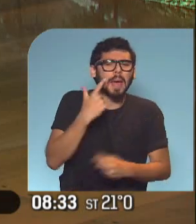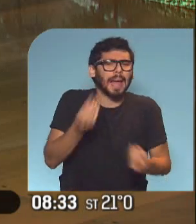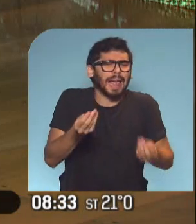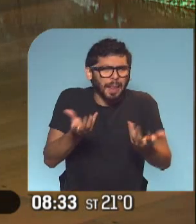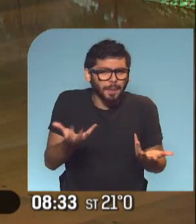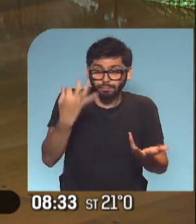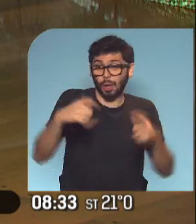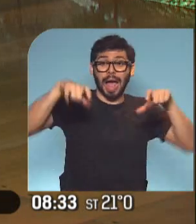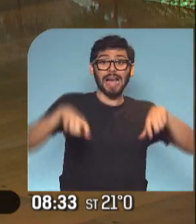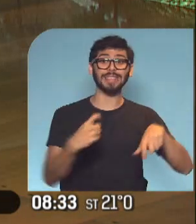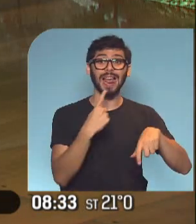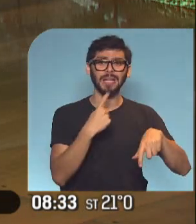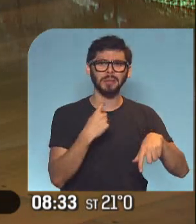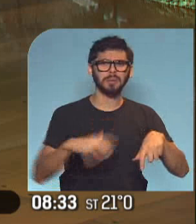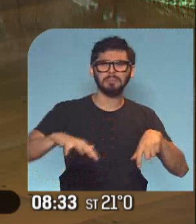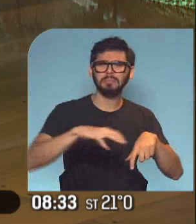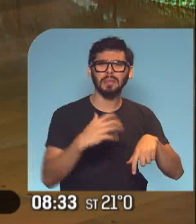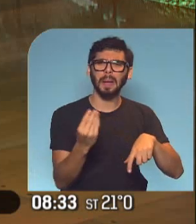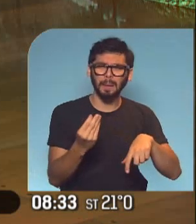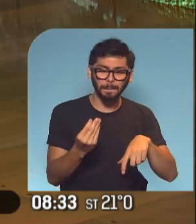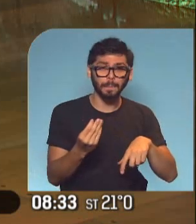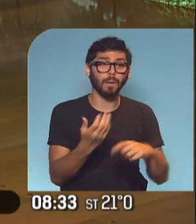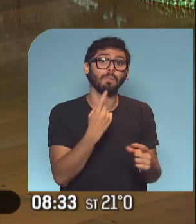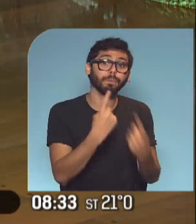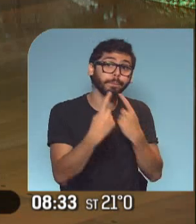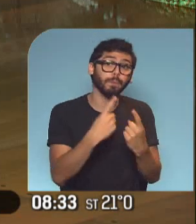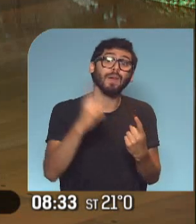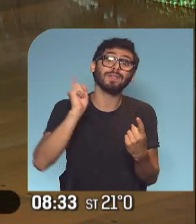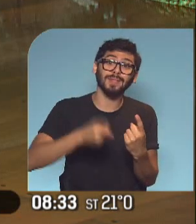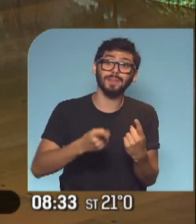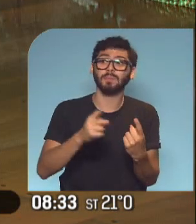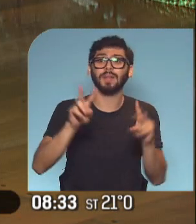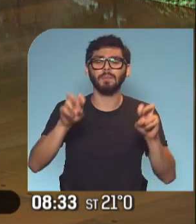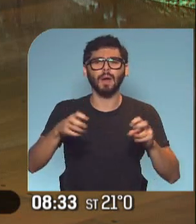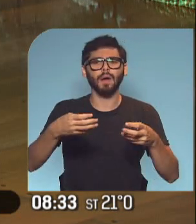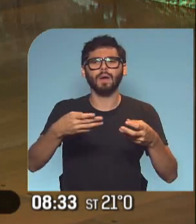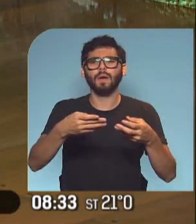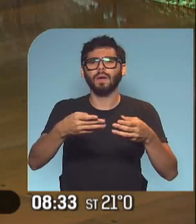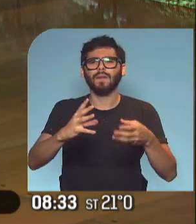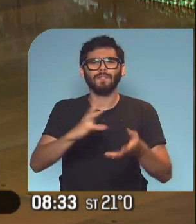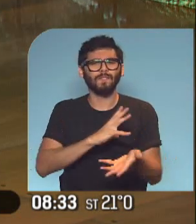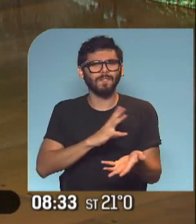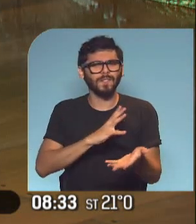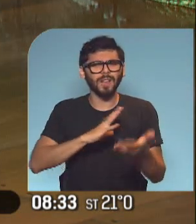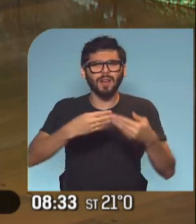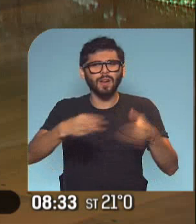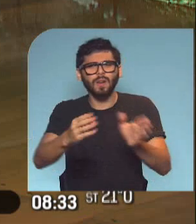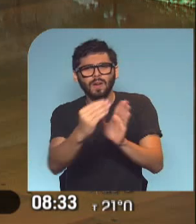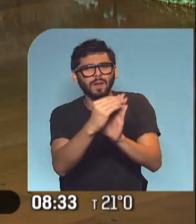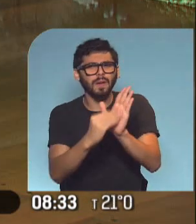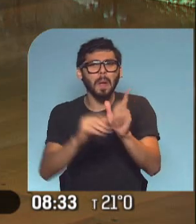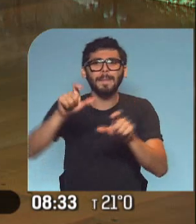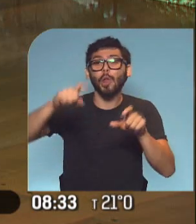en el estadio de river y de todavía la falta de definiciones respecto a la apertura de la vacunación para los que tienen más de